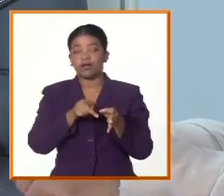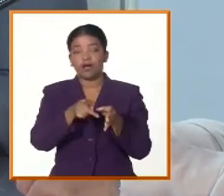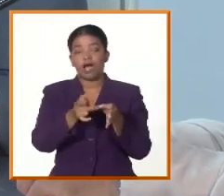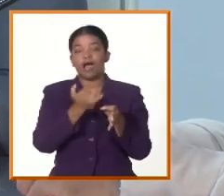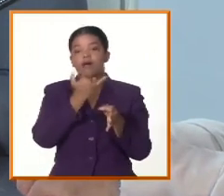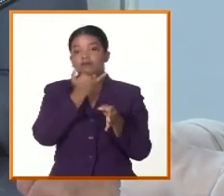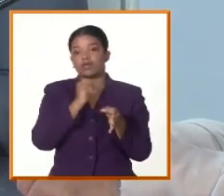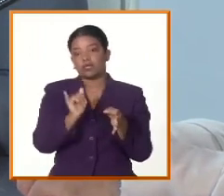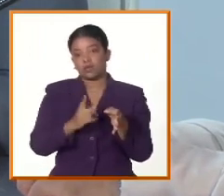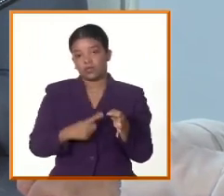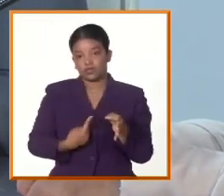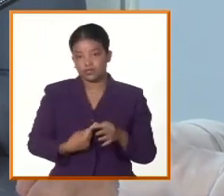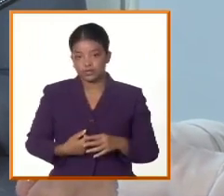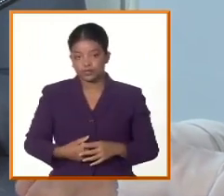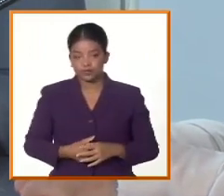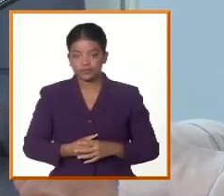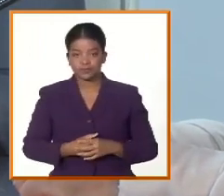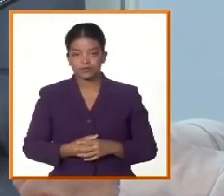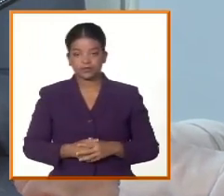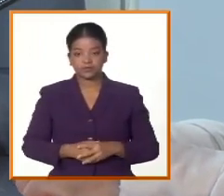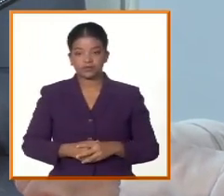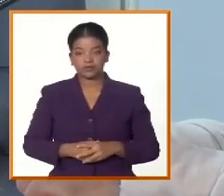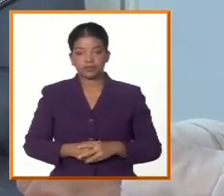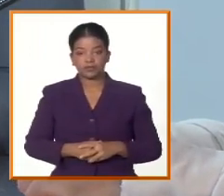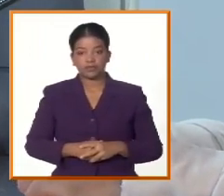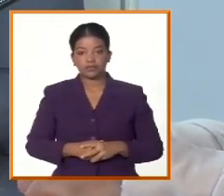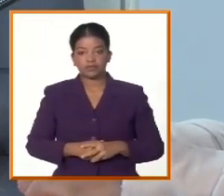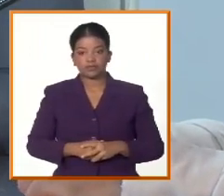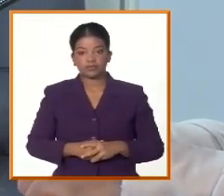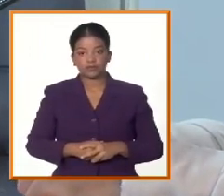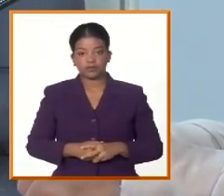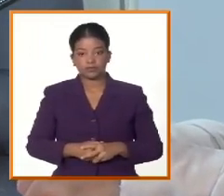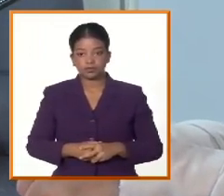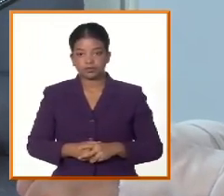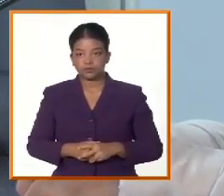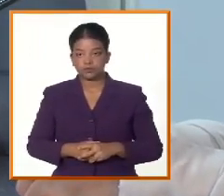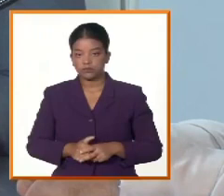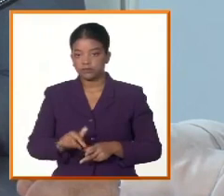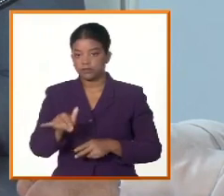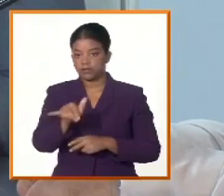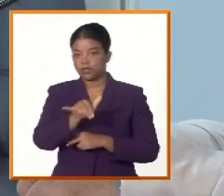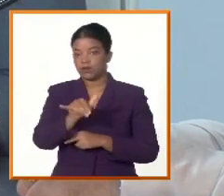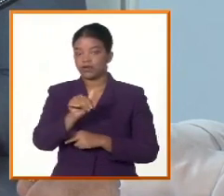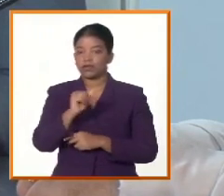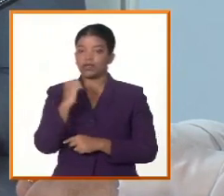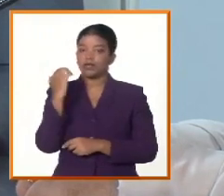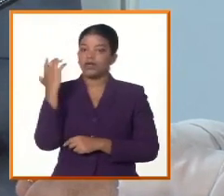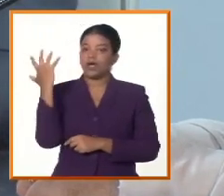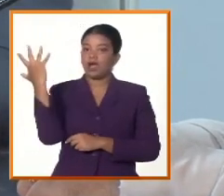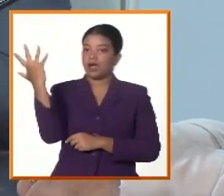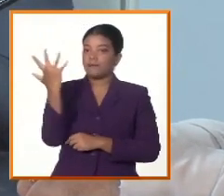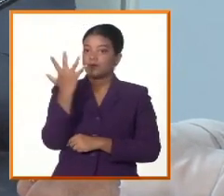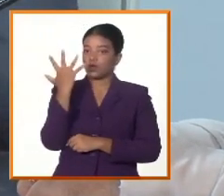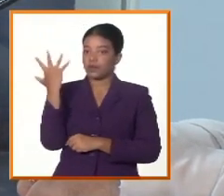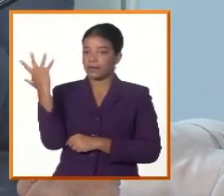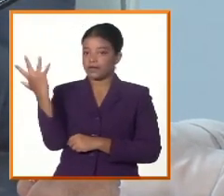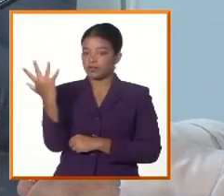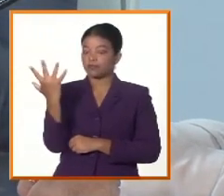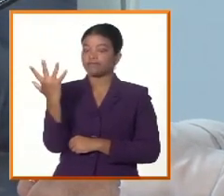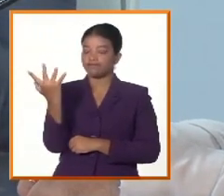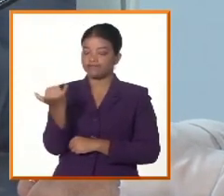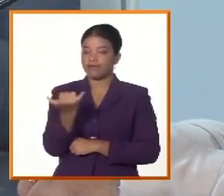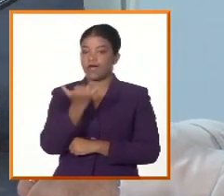los niveles de actividad no escapamos al impacto del cambio climático no está exento el Ministerio de Industria alimenticio